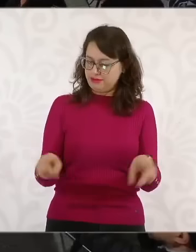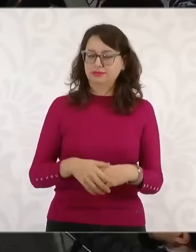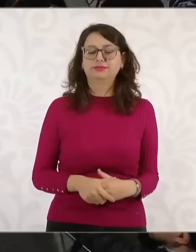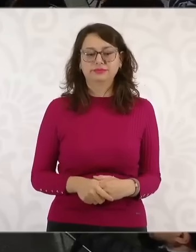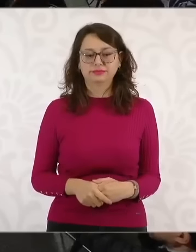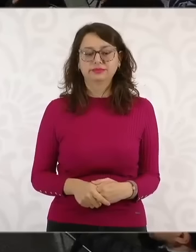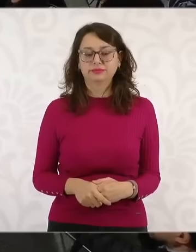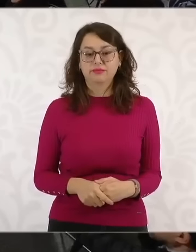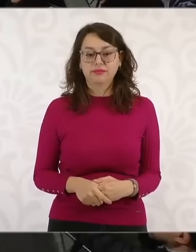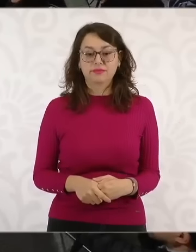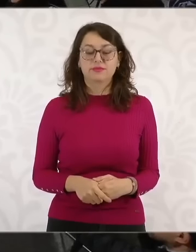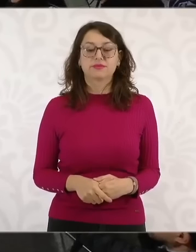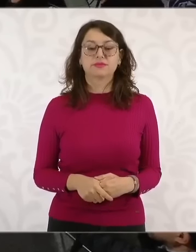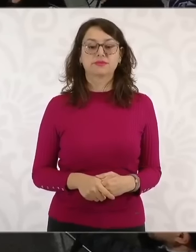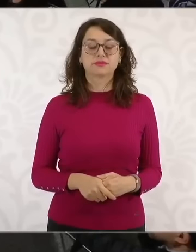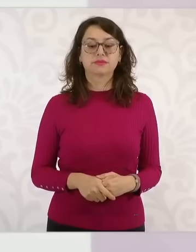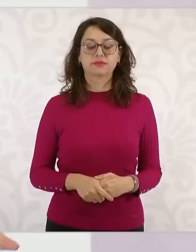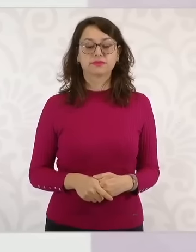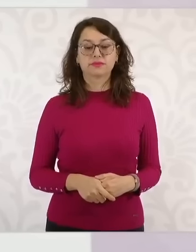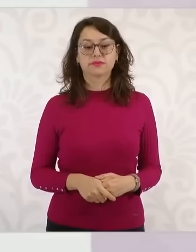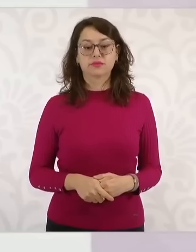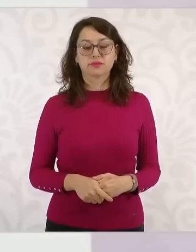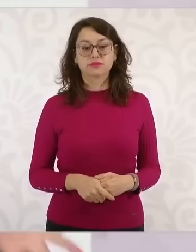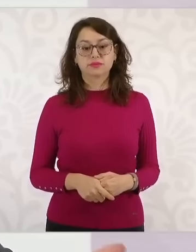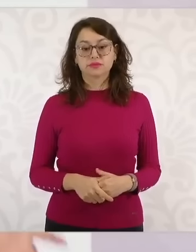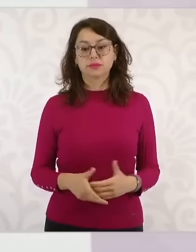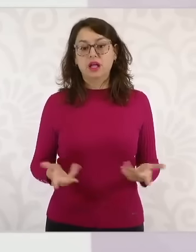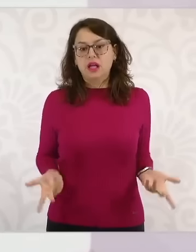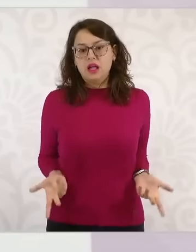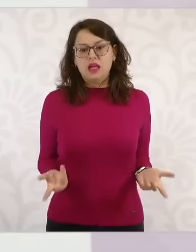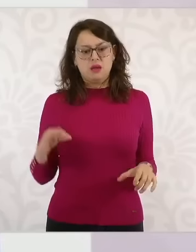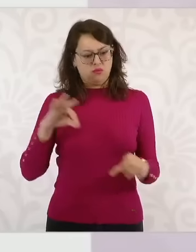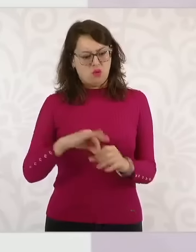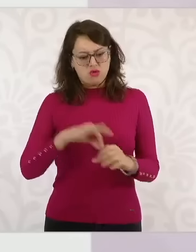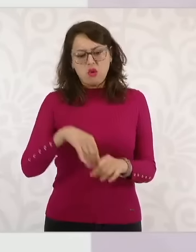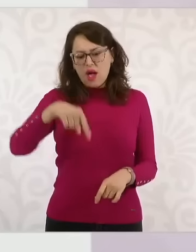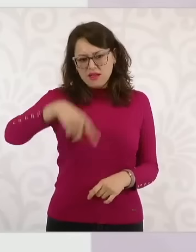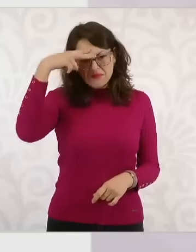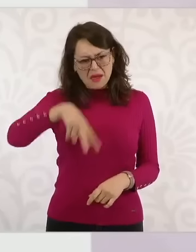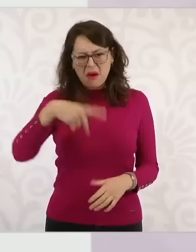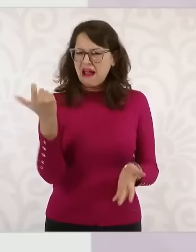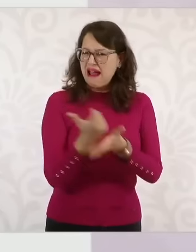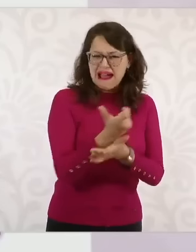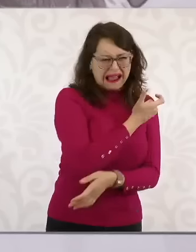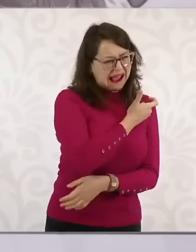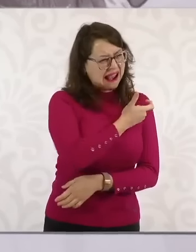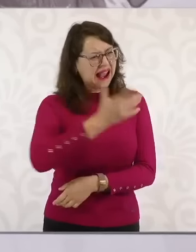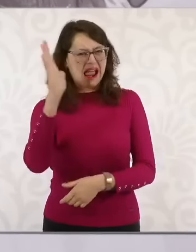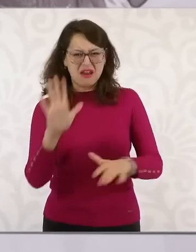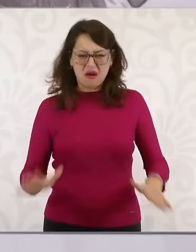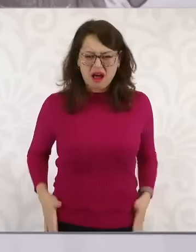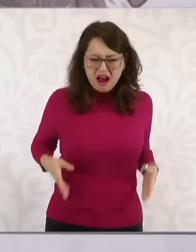Igual que por qué la elección en México tiene que ser la más cara del mundo. ¿Por